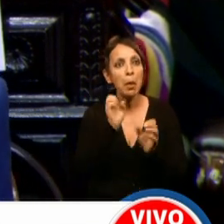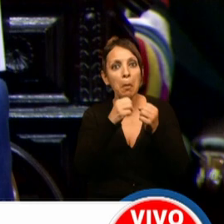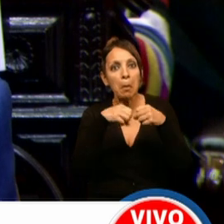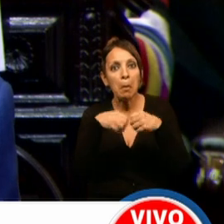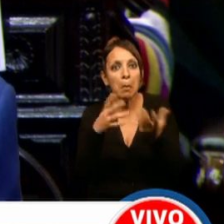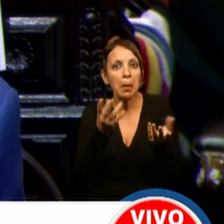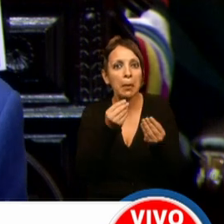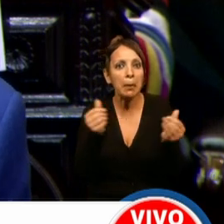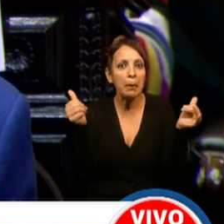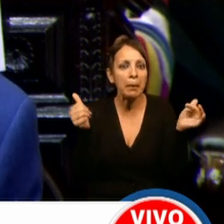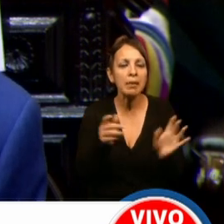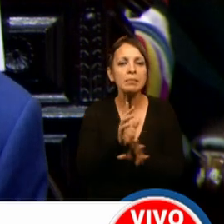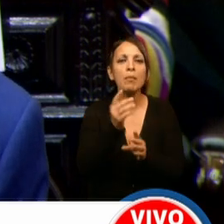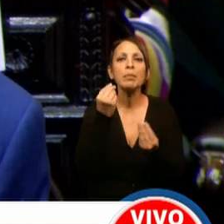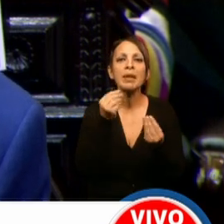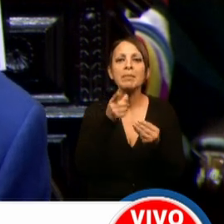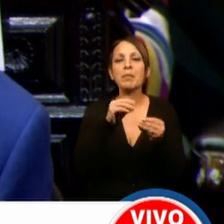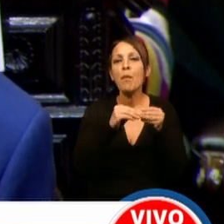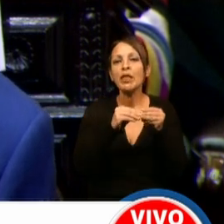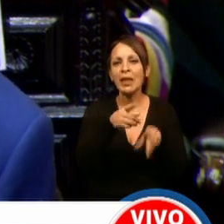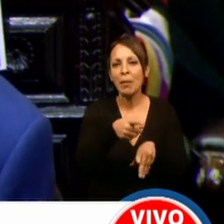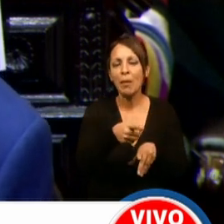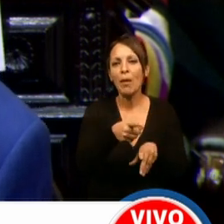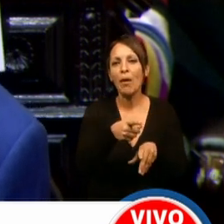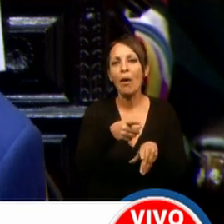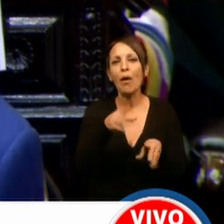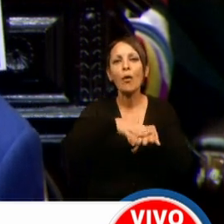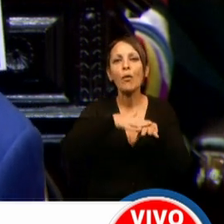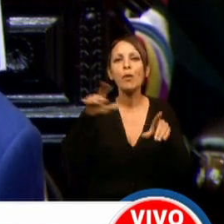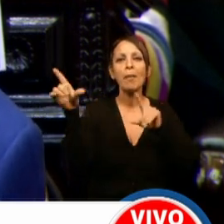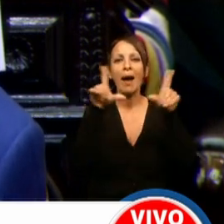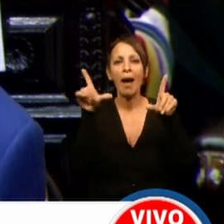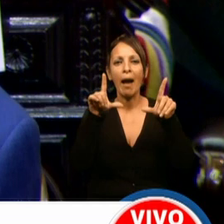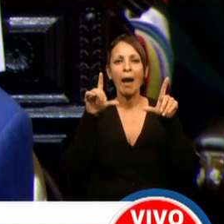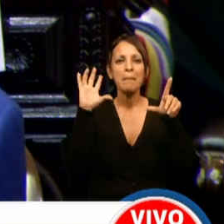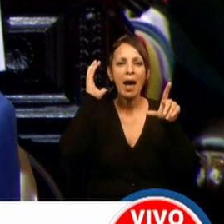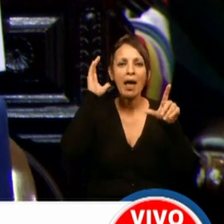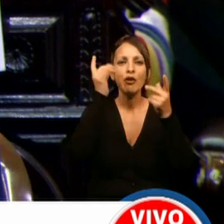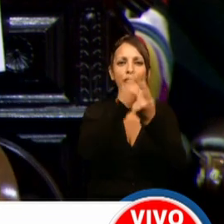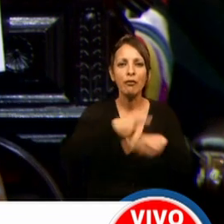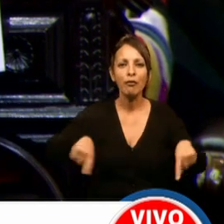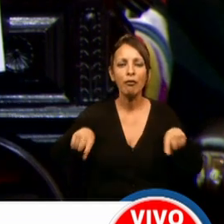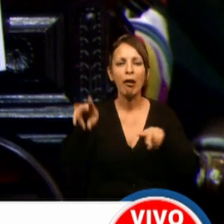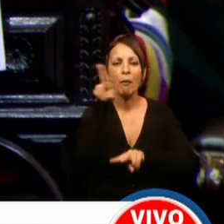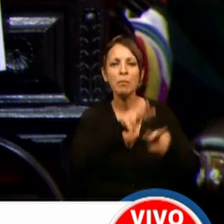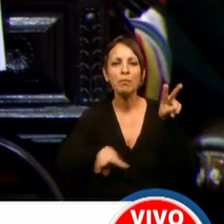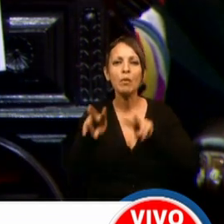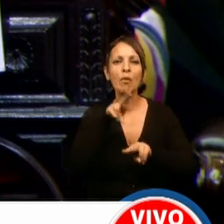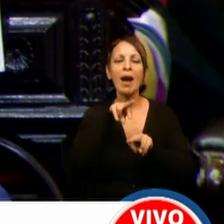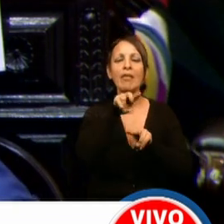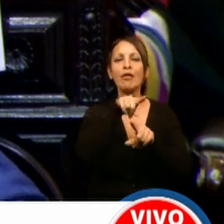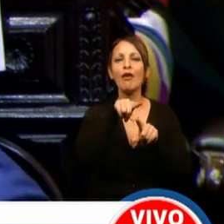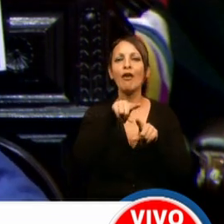un poco por esa cerrazón que mediática que hay buscando trabajar esos